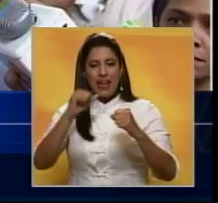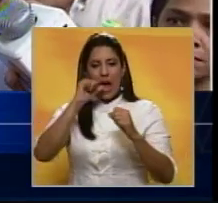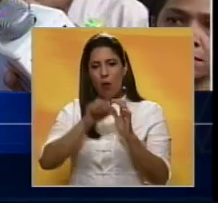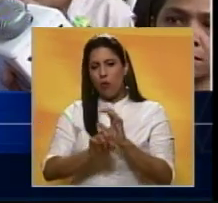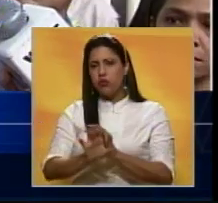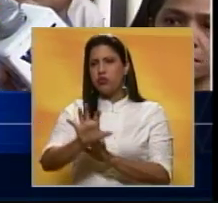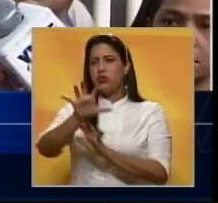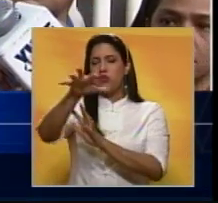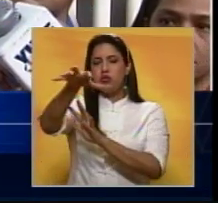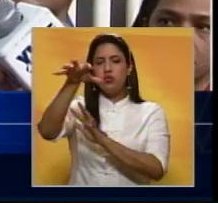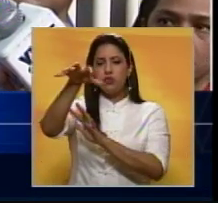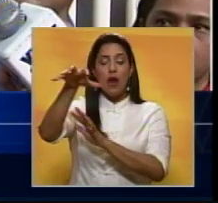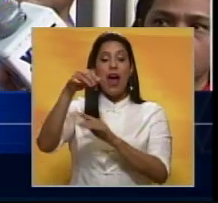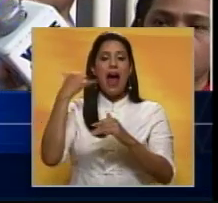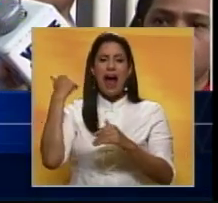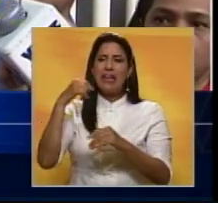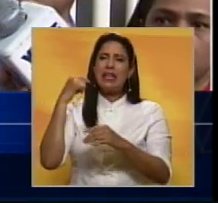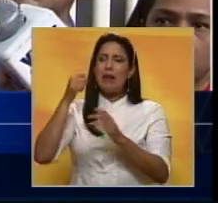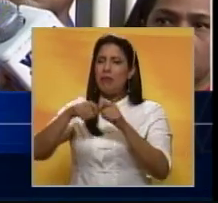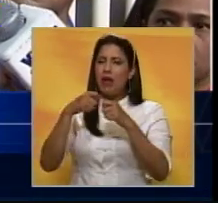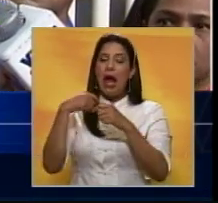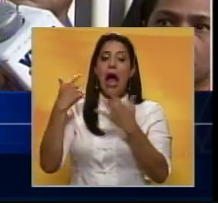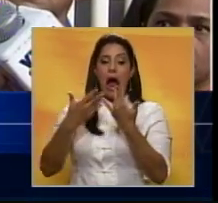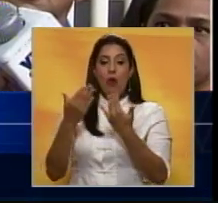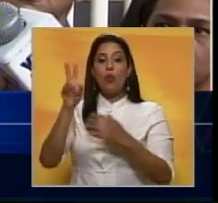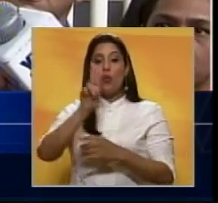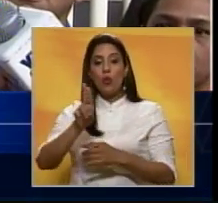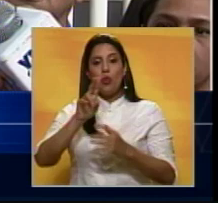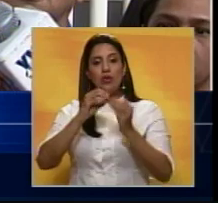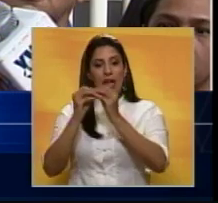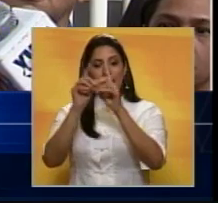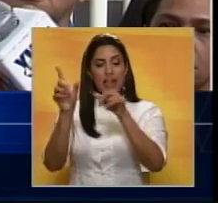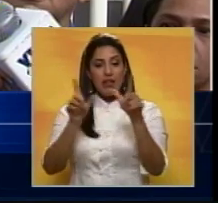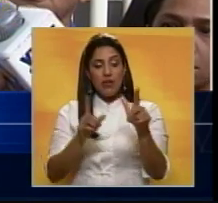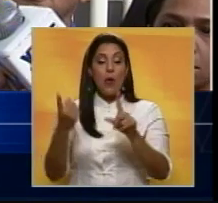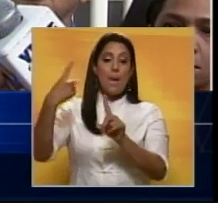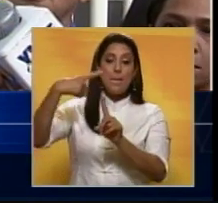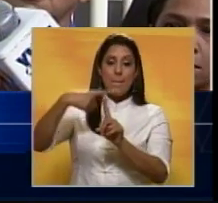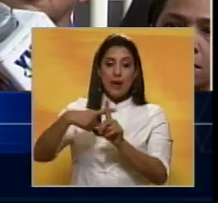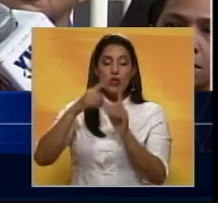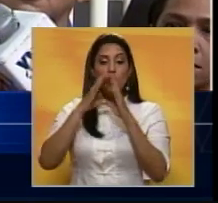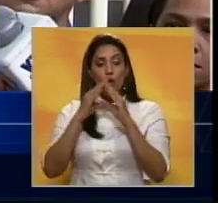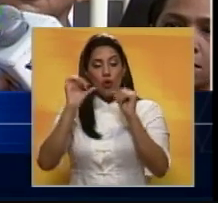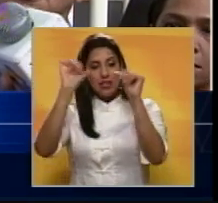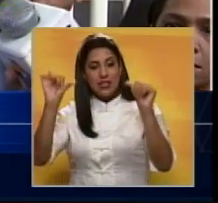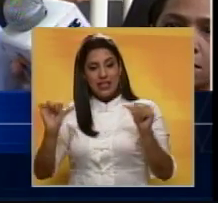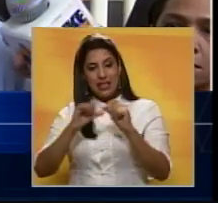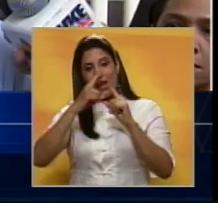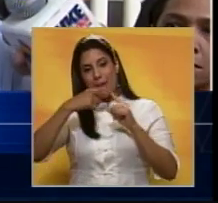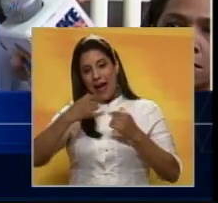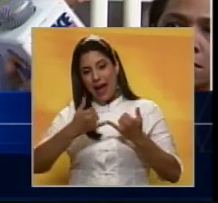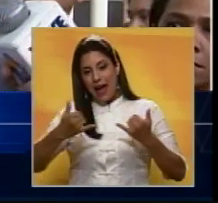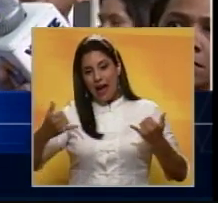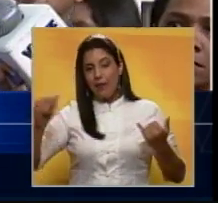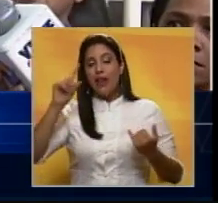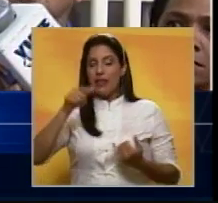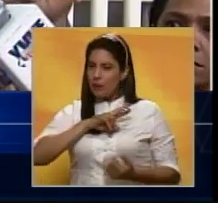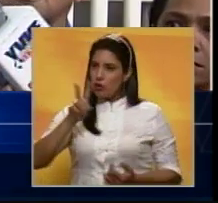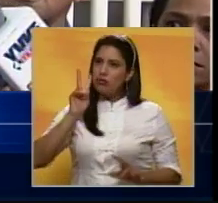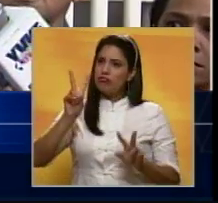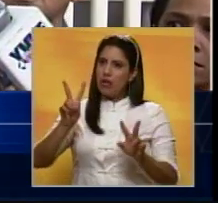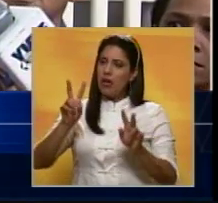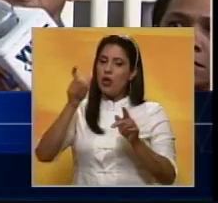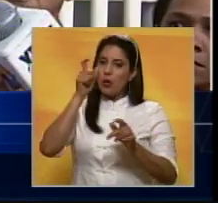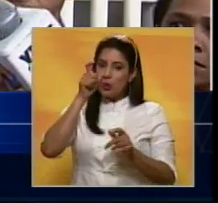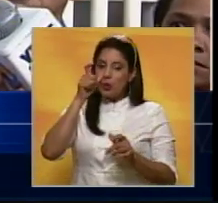agua. Tenían bastante tiempo y de ahí se activaron 6 unidades para lograr esto. Además de eso, todo el sistema de cableado, y aquí podemos ver en